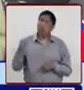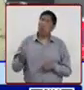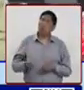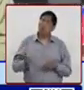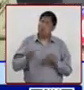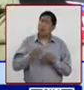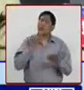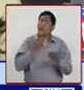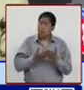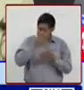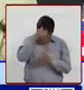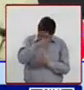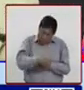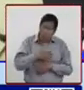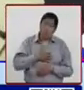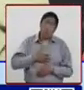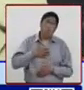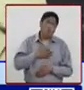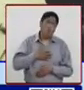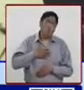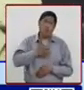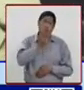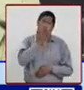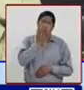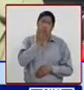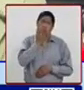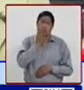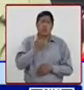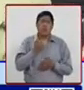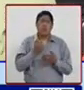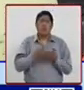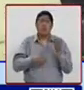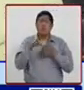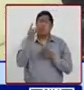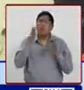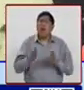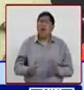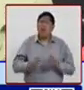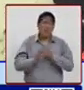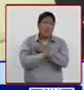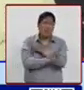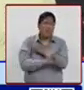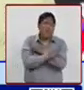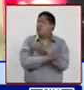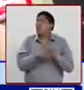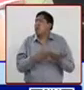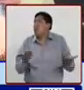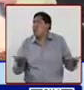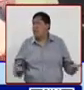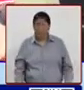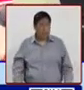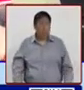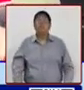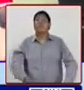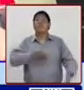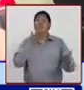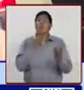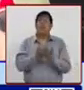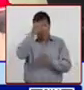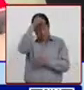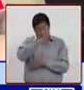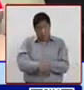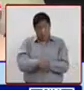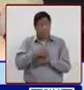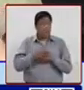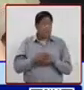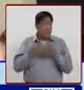involucrados. Mayor, muy buenas noches. Por favor, infórmenos acerca de esta persona, de qué nacionalidad es, se conocen antecedentes. ¿Cuál es la información? Muy buenas noches. Una